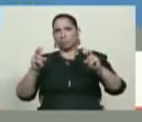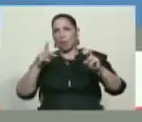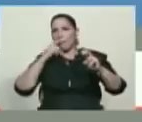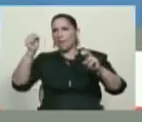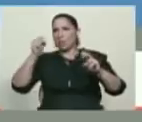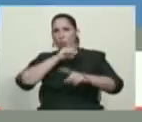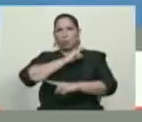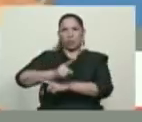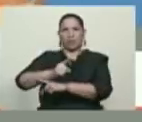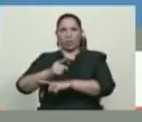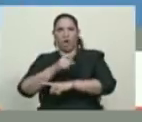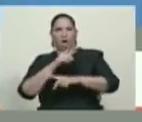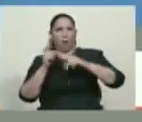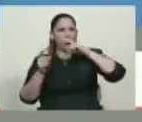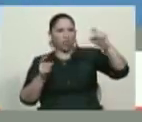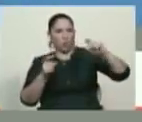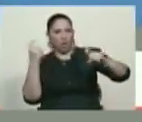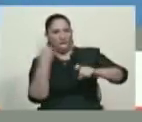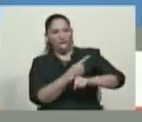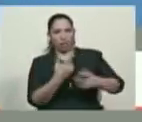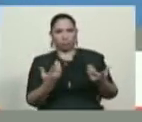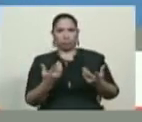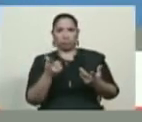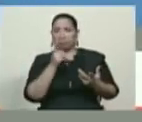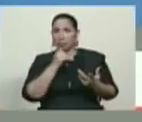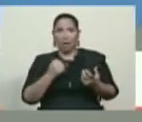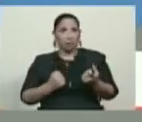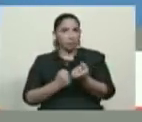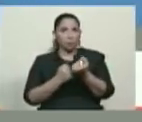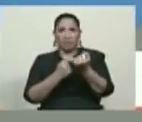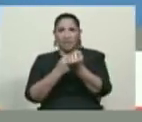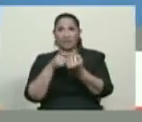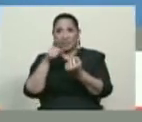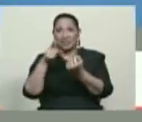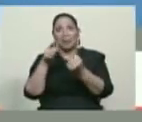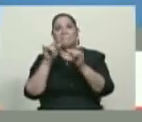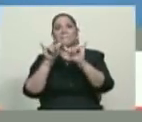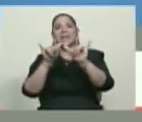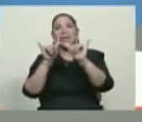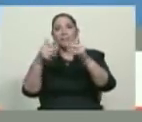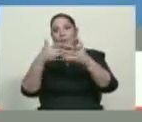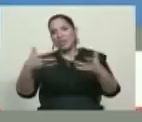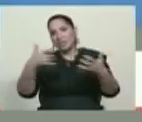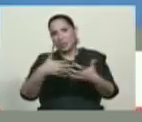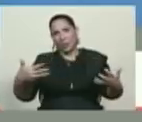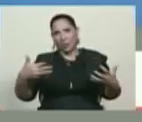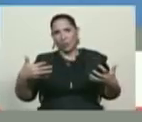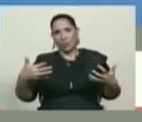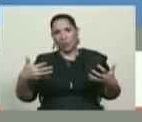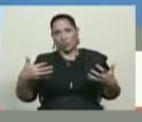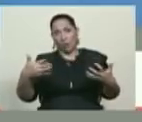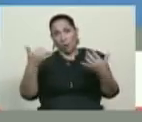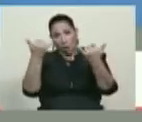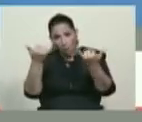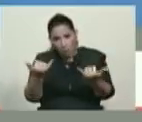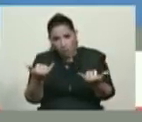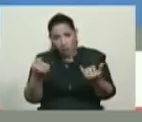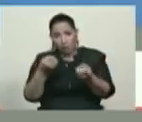y dictador, y esto. Sin ningún sustento, porque es el guión. Yo creo que es el momento también que ustedes